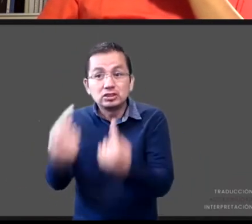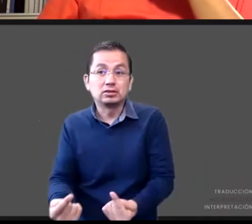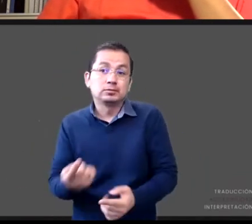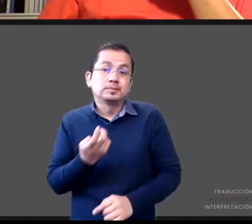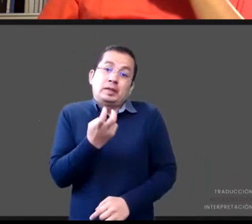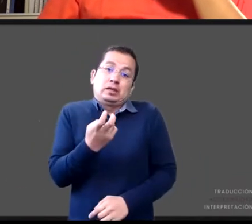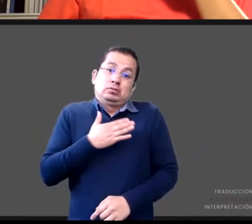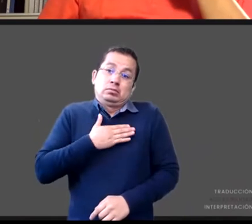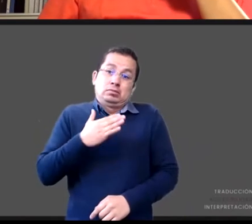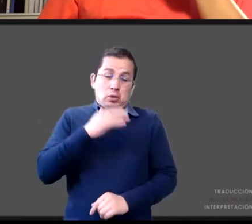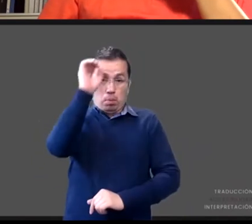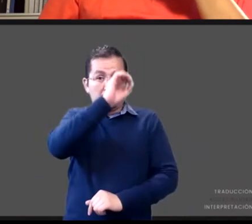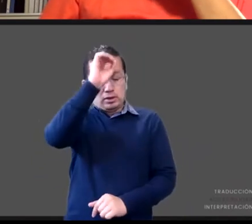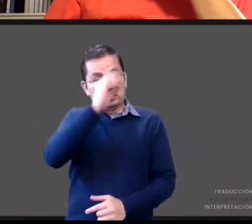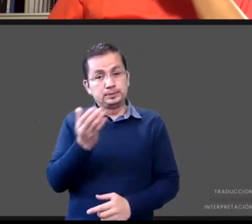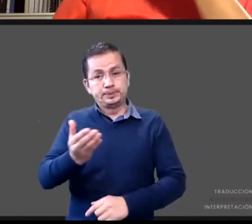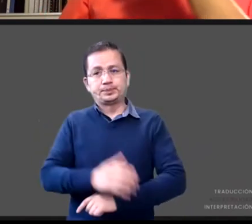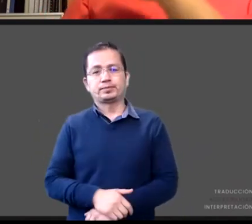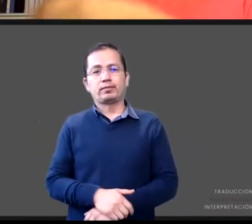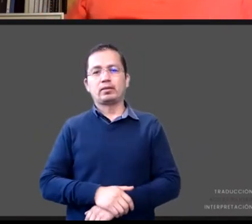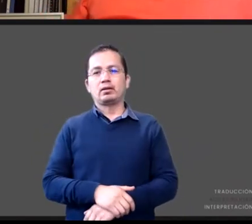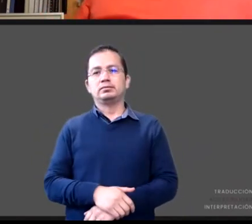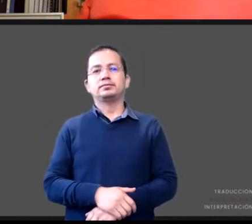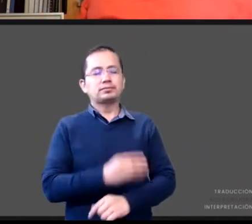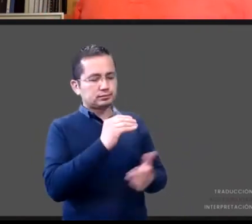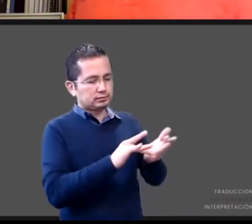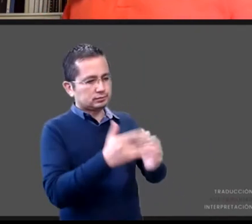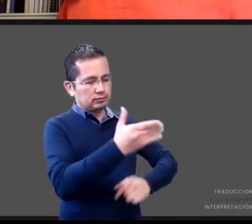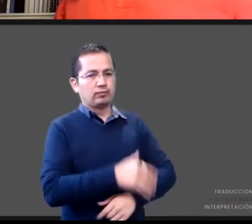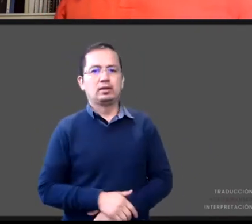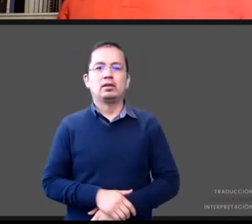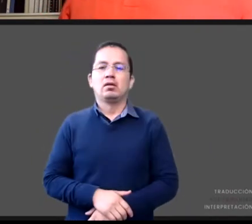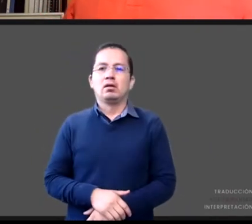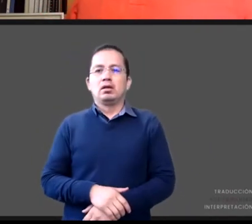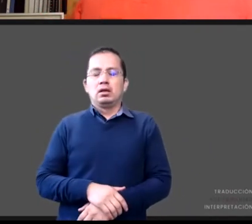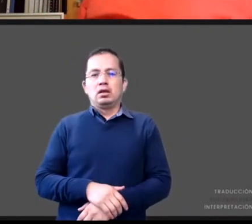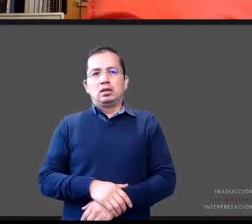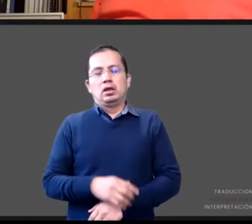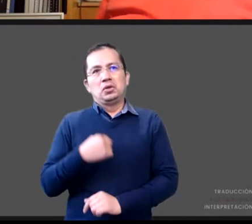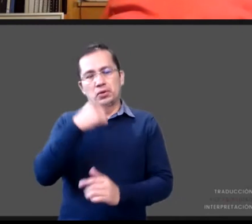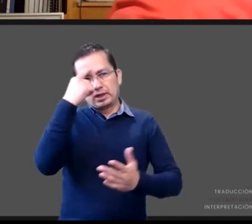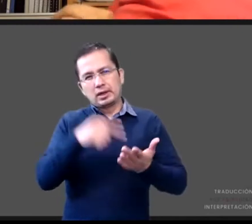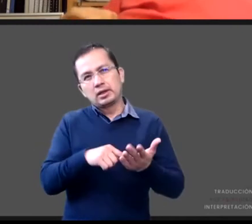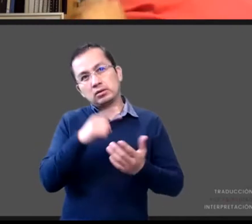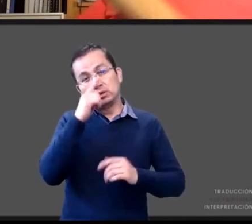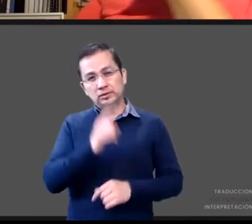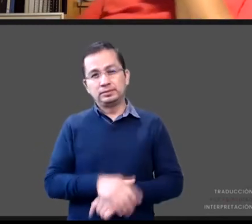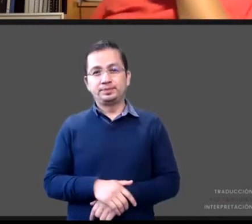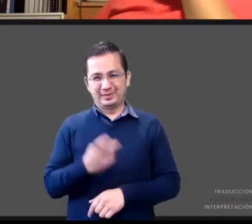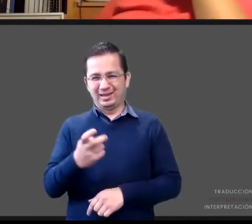que una de las cosas quizá más fuertes de estos conversatorios fue